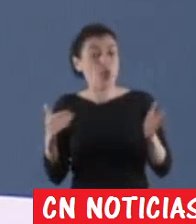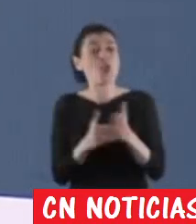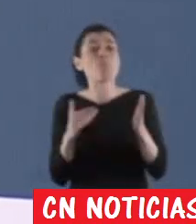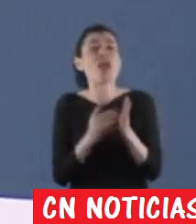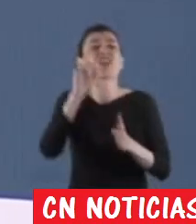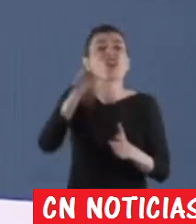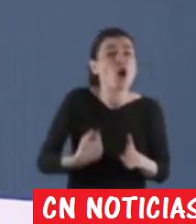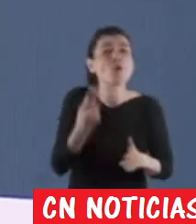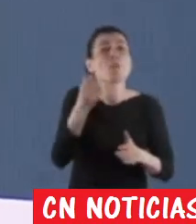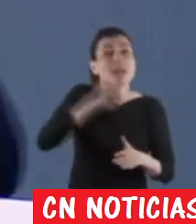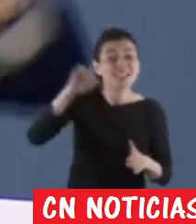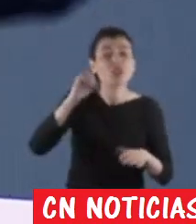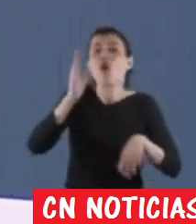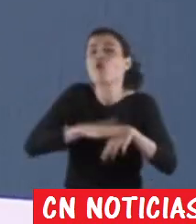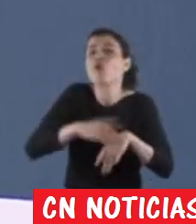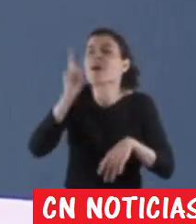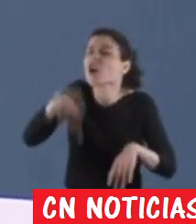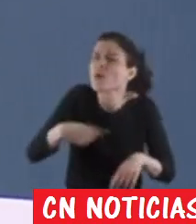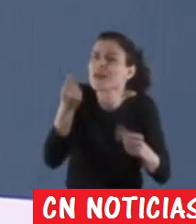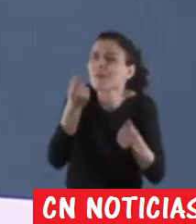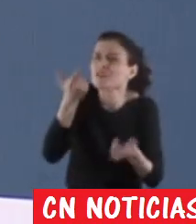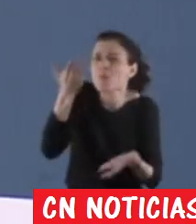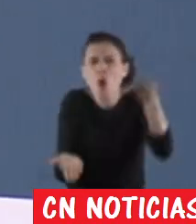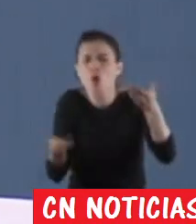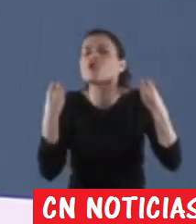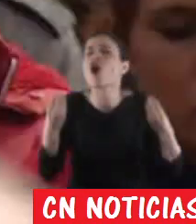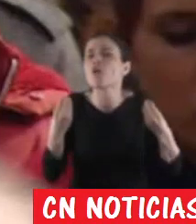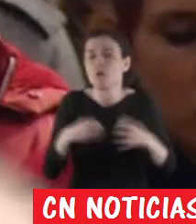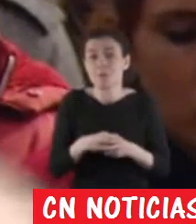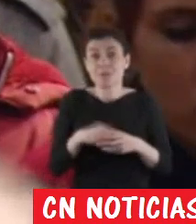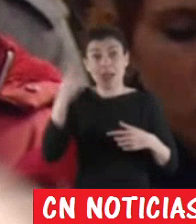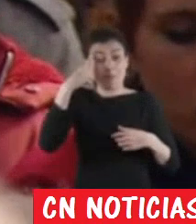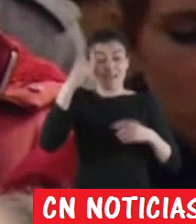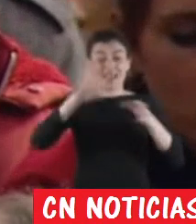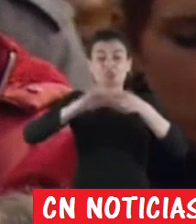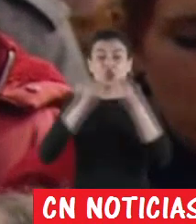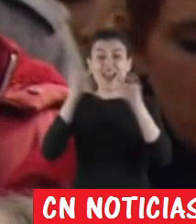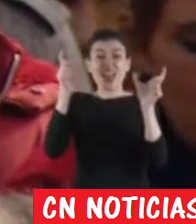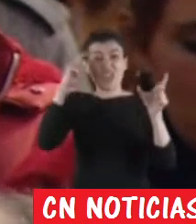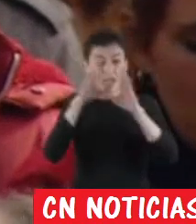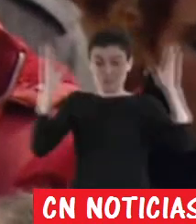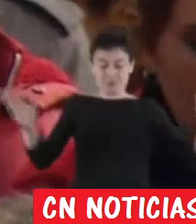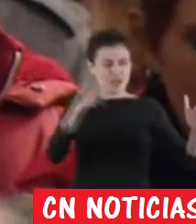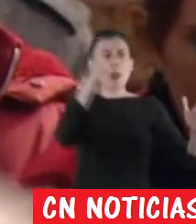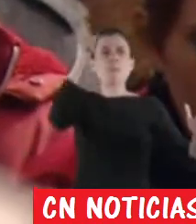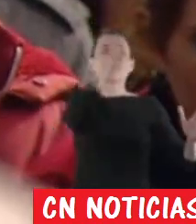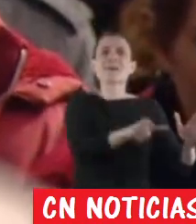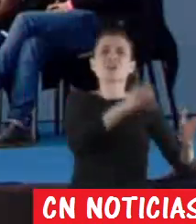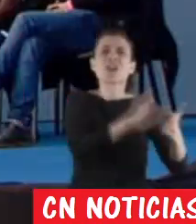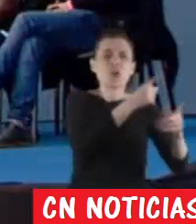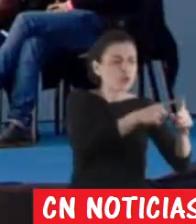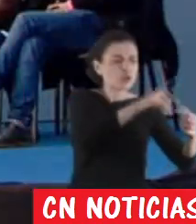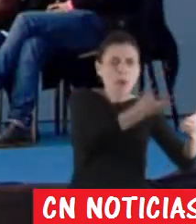elemento que distorsiona el precio, de forma tal que entre el productor, que es una punta de la cadena, y el consumidor,